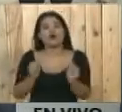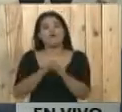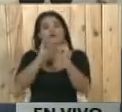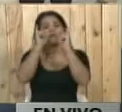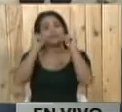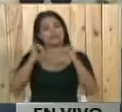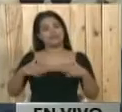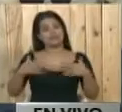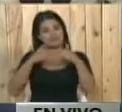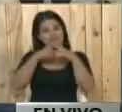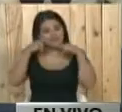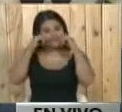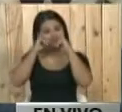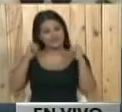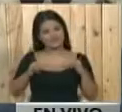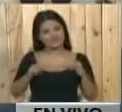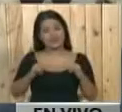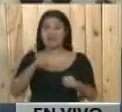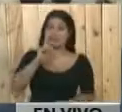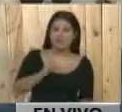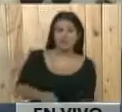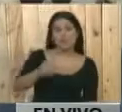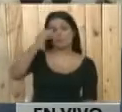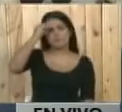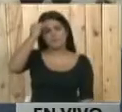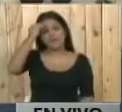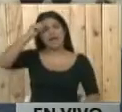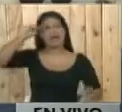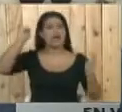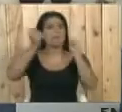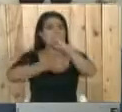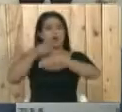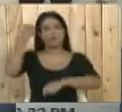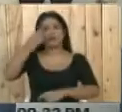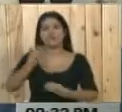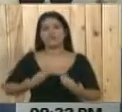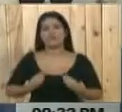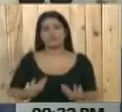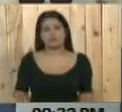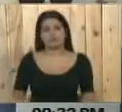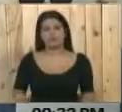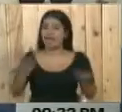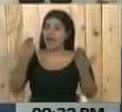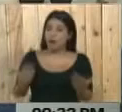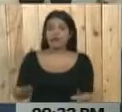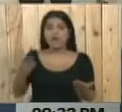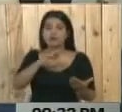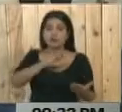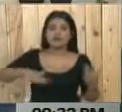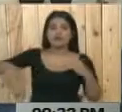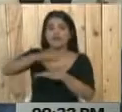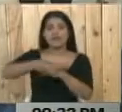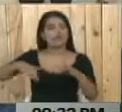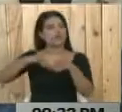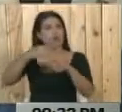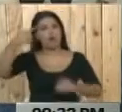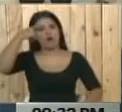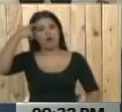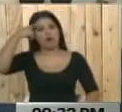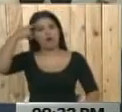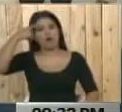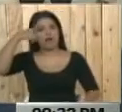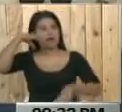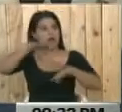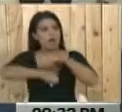que replantearnos el esquema de vida, porque estamos en medio de una sociedad capitalista que enloquece al